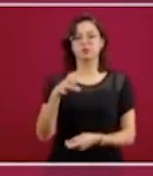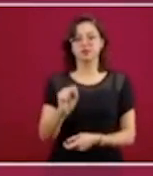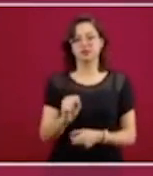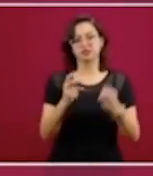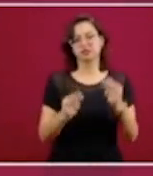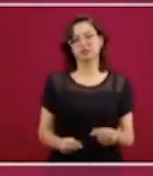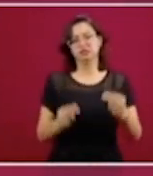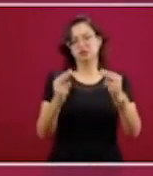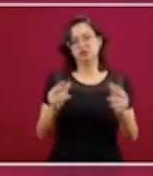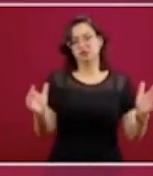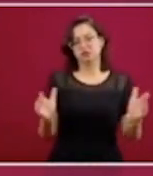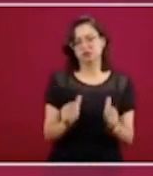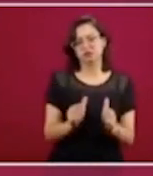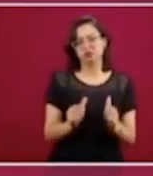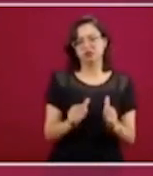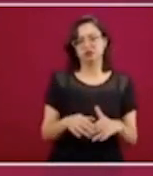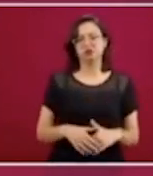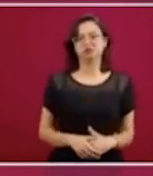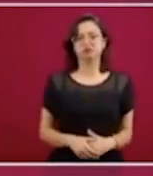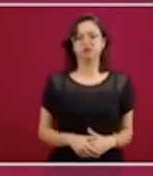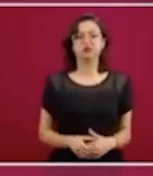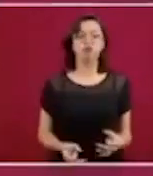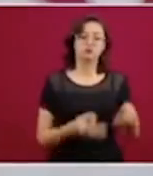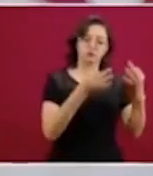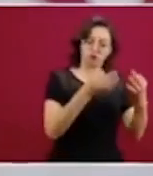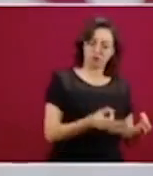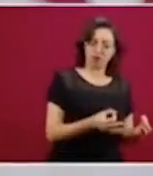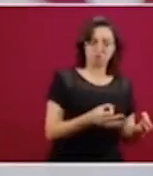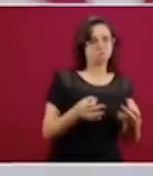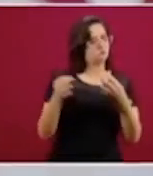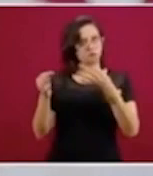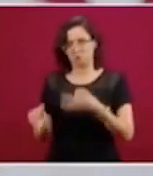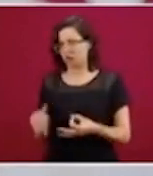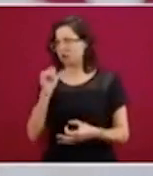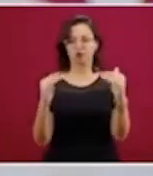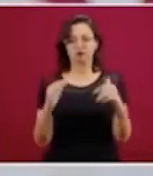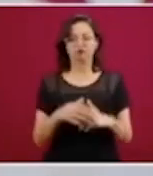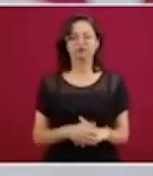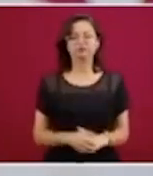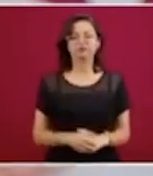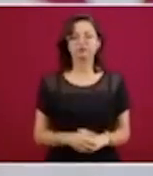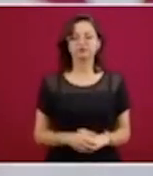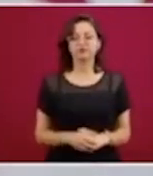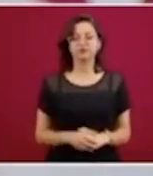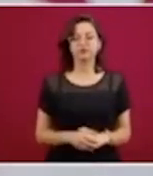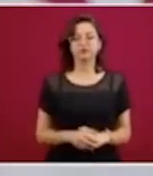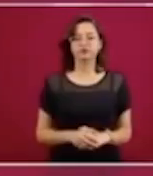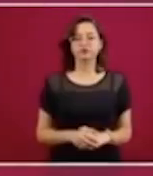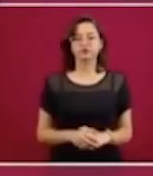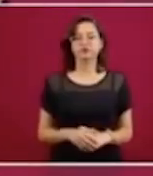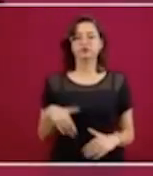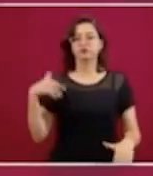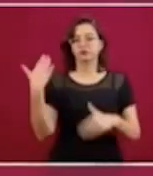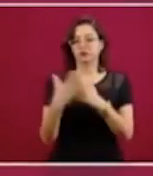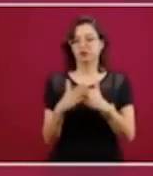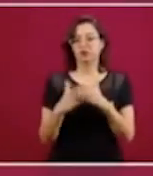negocios, de la economía formal y de la economía informal. Y eso en mayo.